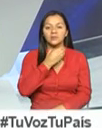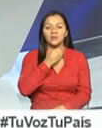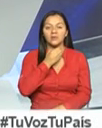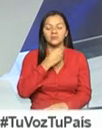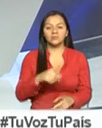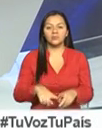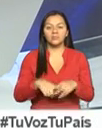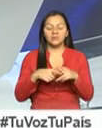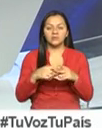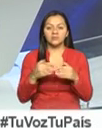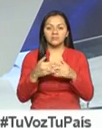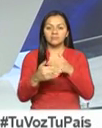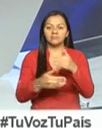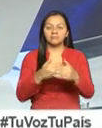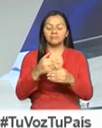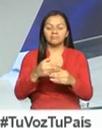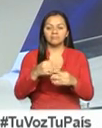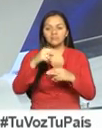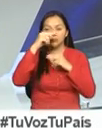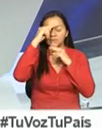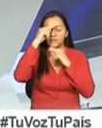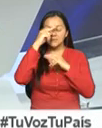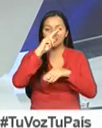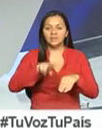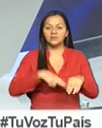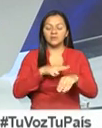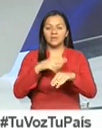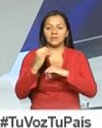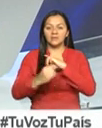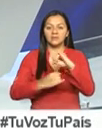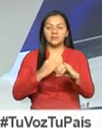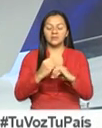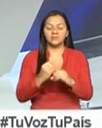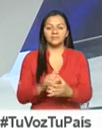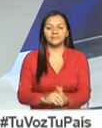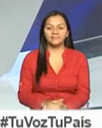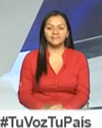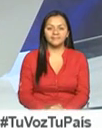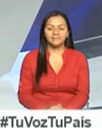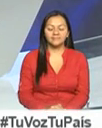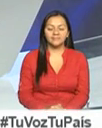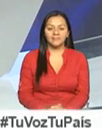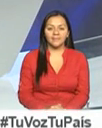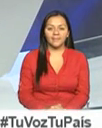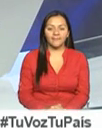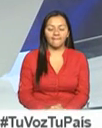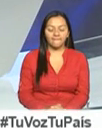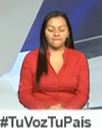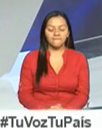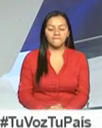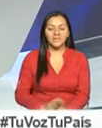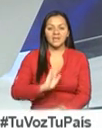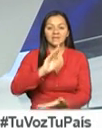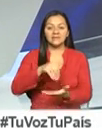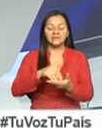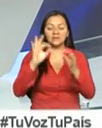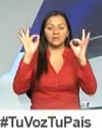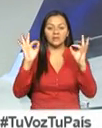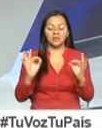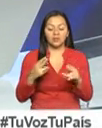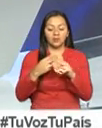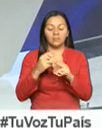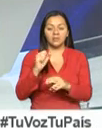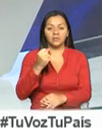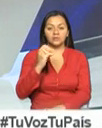comienza con varias noticias en el acontecer nacional e internacional. Damos comienzo. La hidroeléctrica sopladora fue inaugurada. Esta